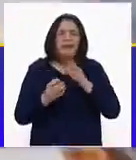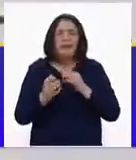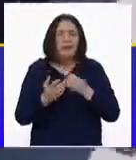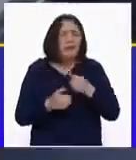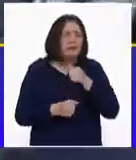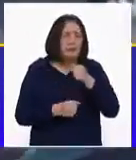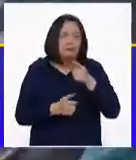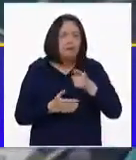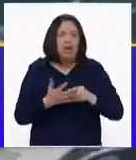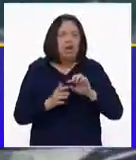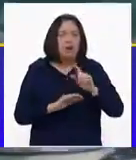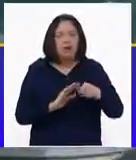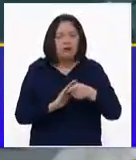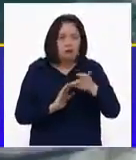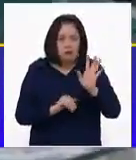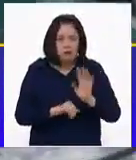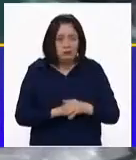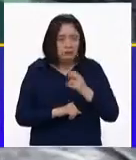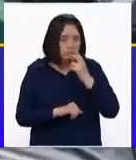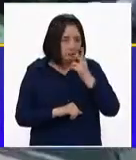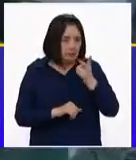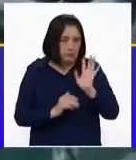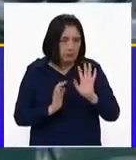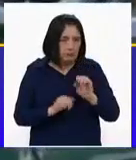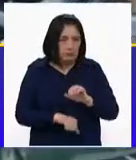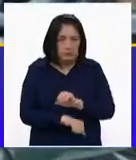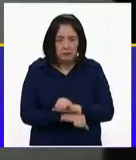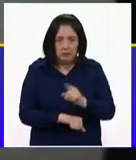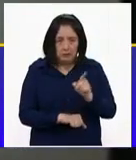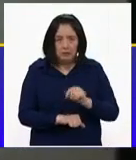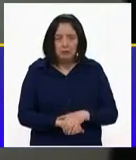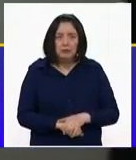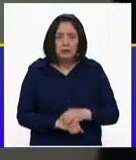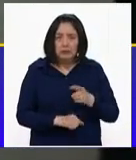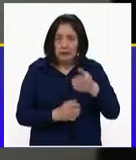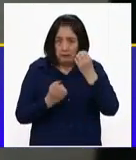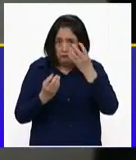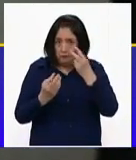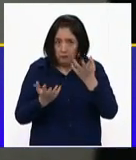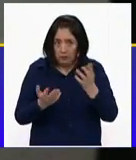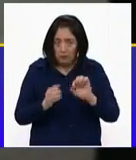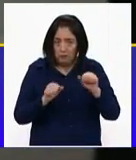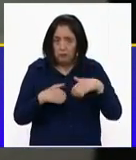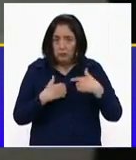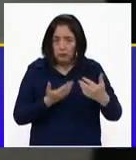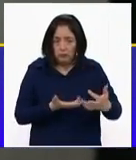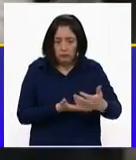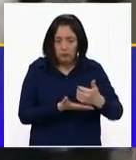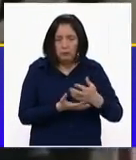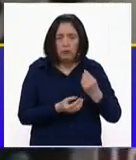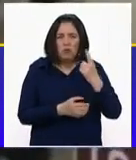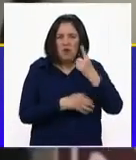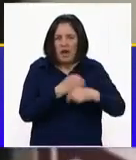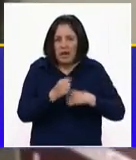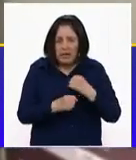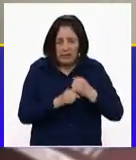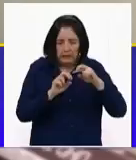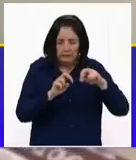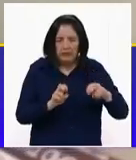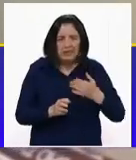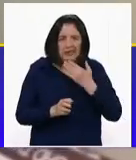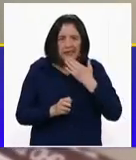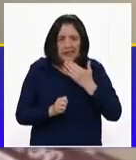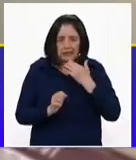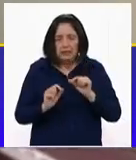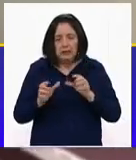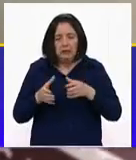Consejero, vemos que está con las marrocas. Esta información pudo ser recopilada tras un año de investigación por parte